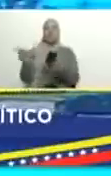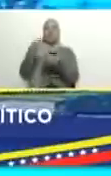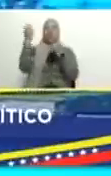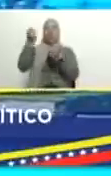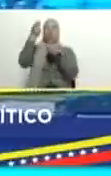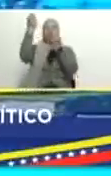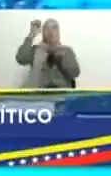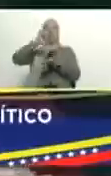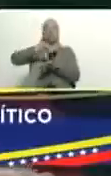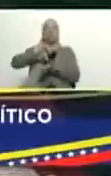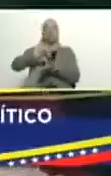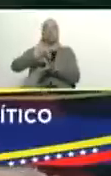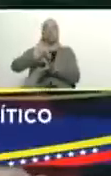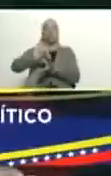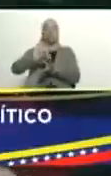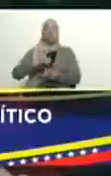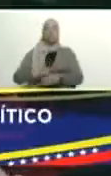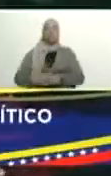Apure,